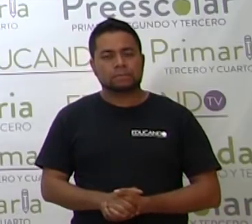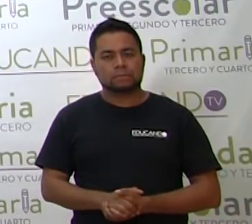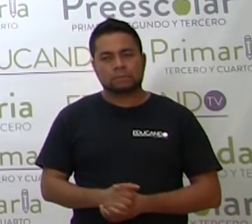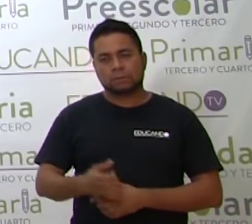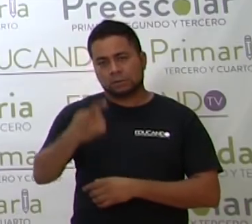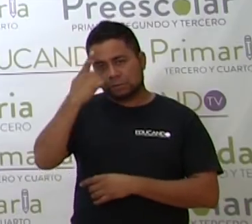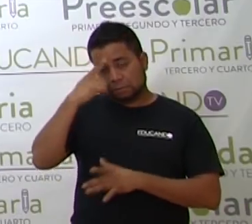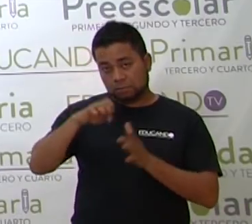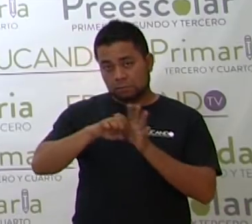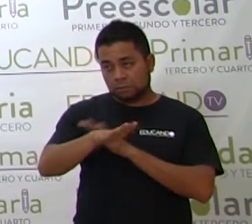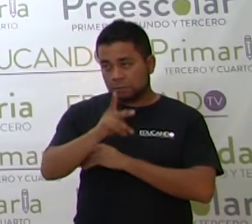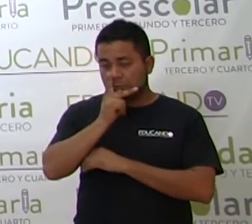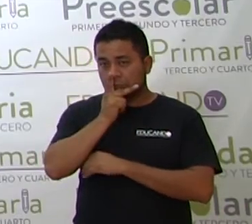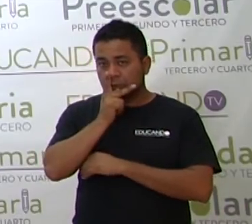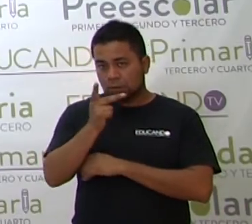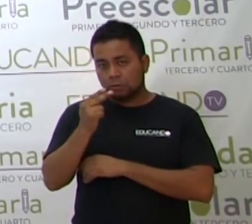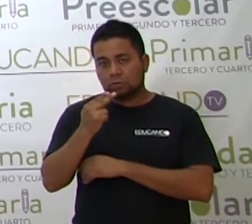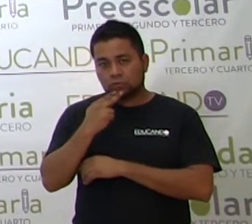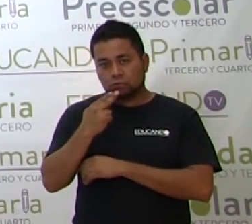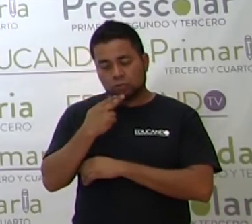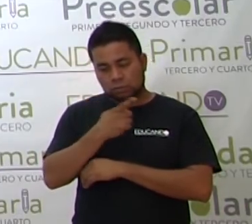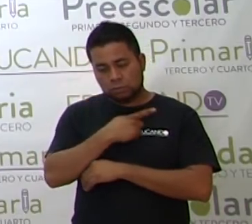las palabras,